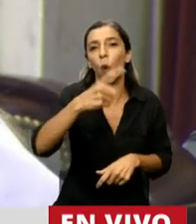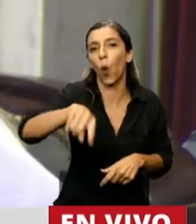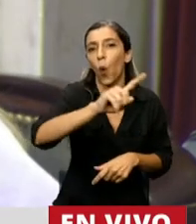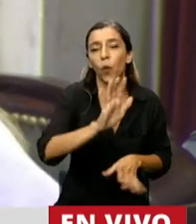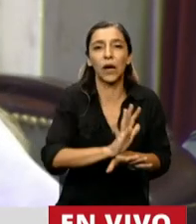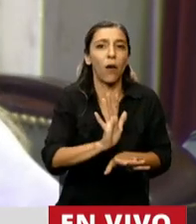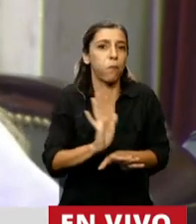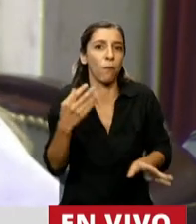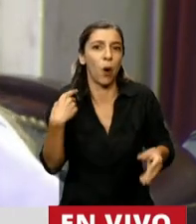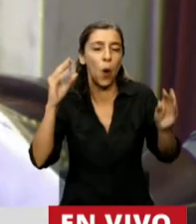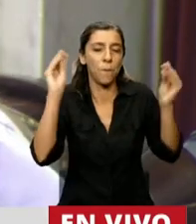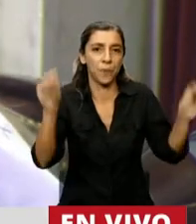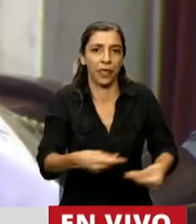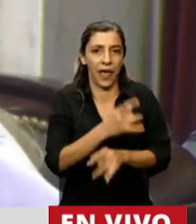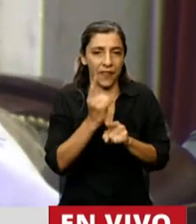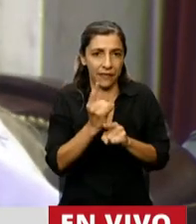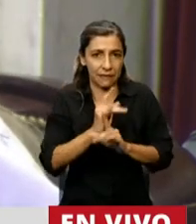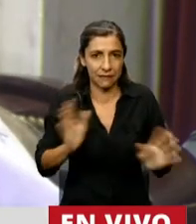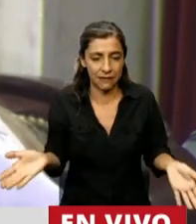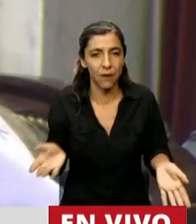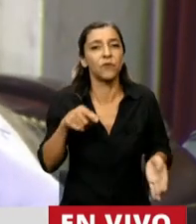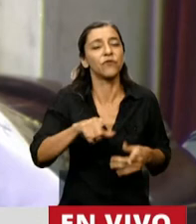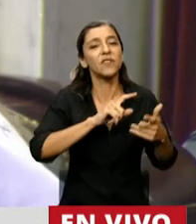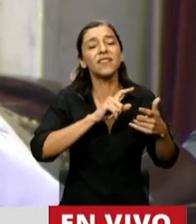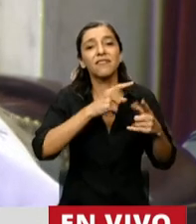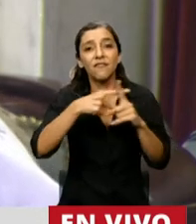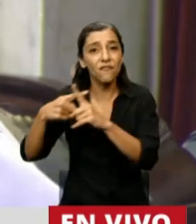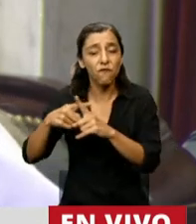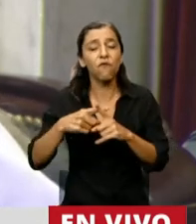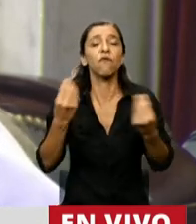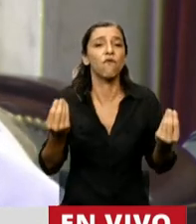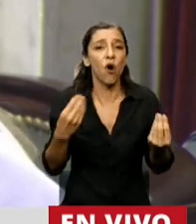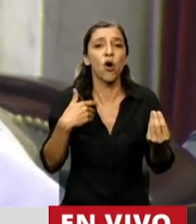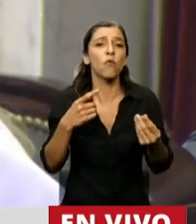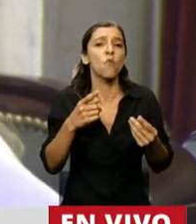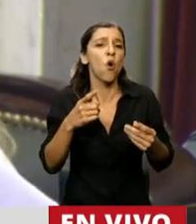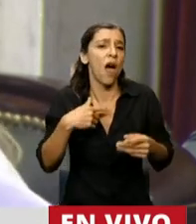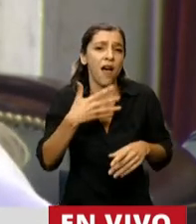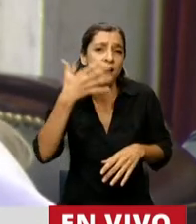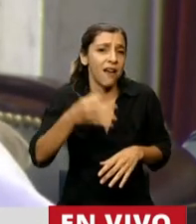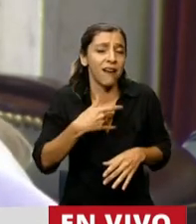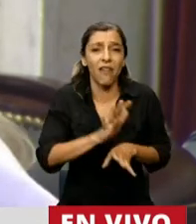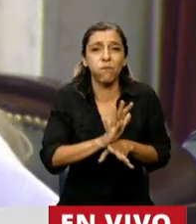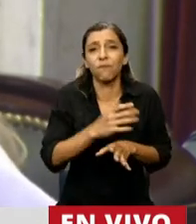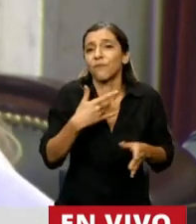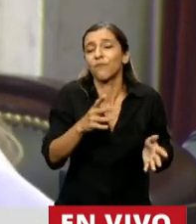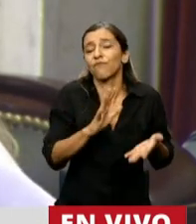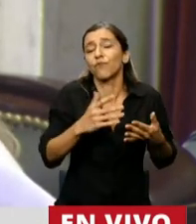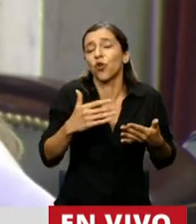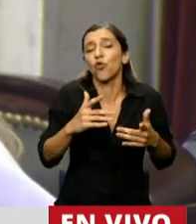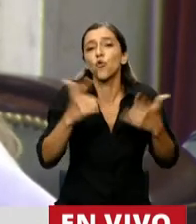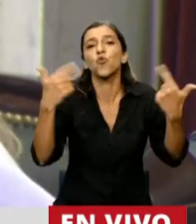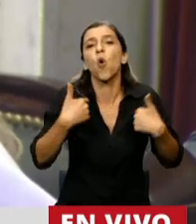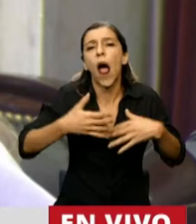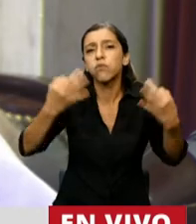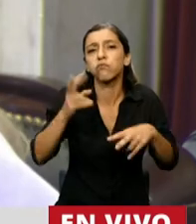Estado. Esta nueva fórmula no contempla la inflación, la reemplaza por la recaudación del ANSES. ¿Y esto qué quiere decir? Quiere decir que no